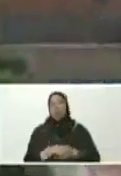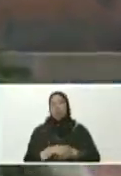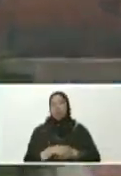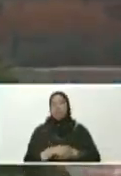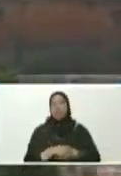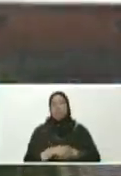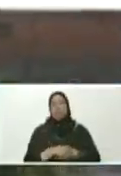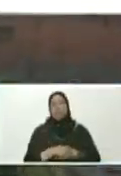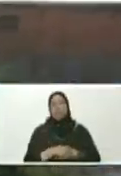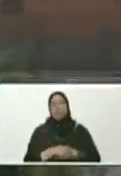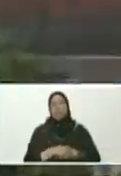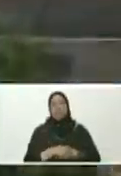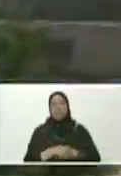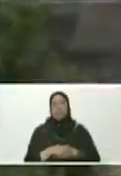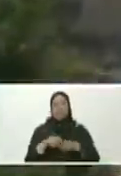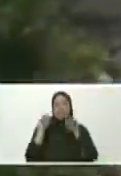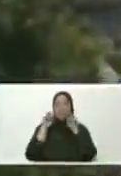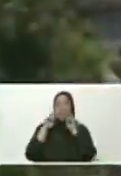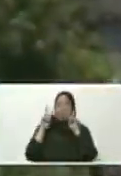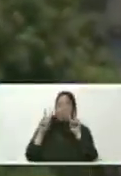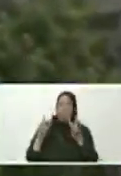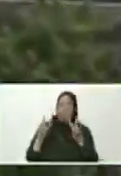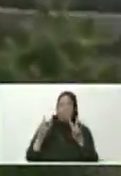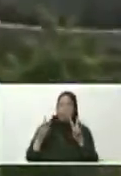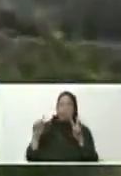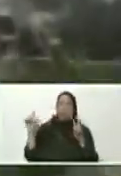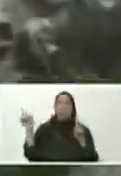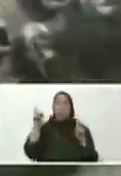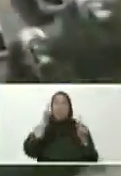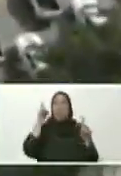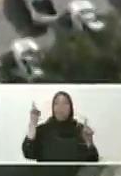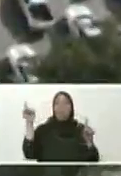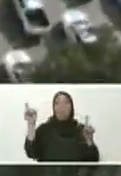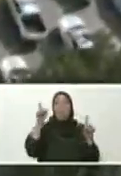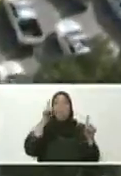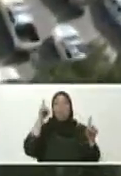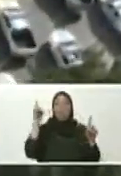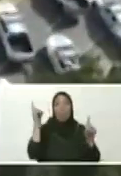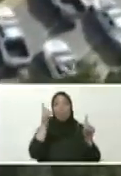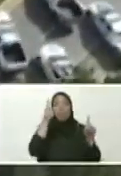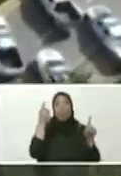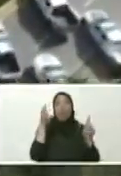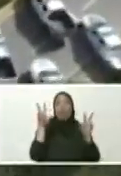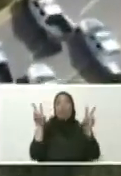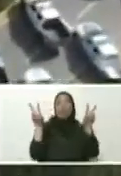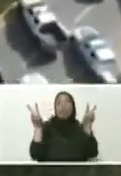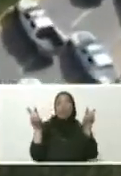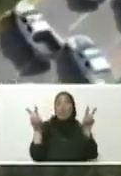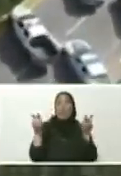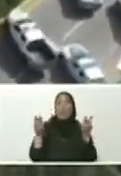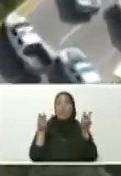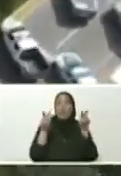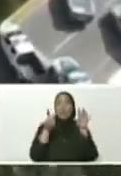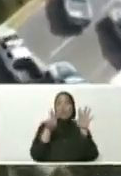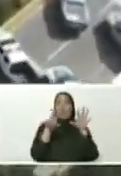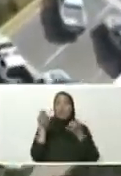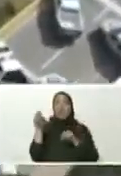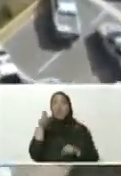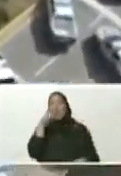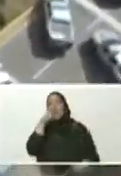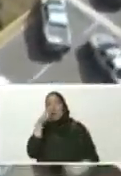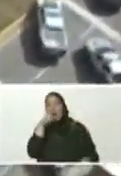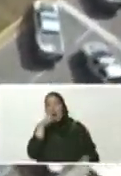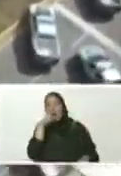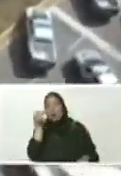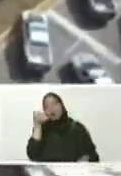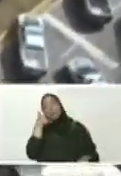aquí solamente para mostrarle las ambulancias. Las ambulancias. De lo que va a ser el nuevo servicio 800 bigotes, presidente.